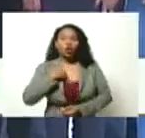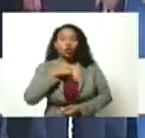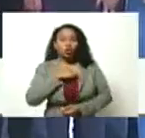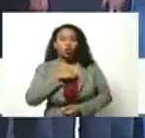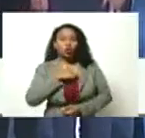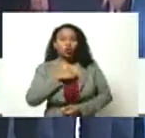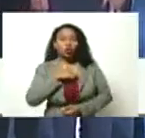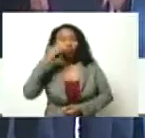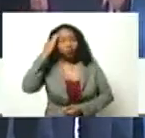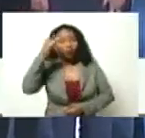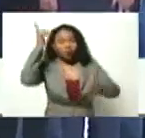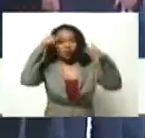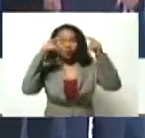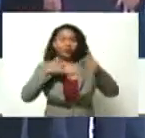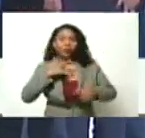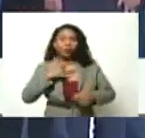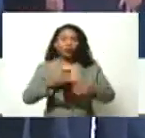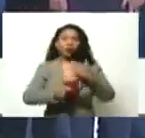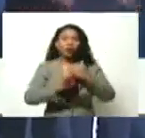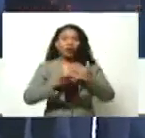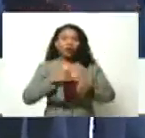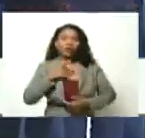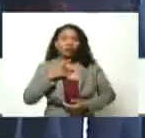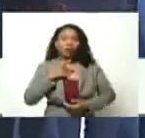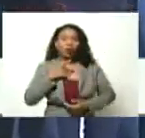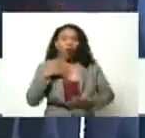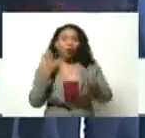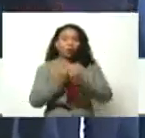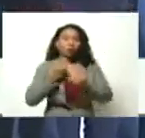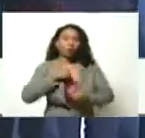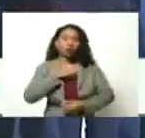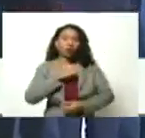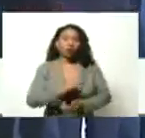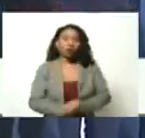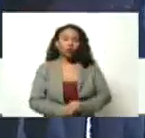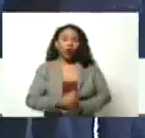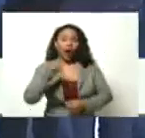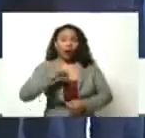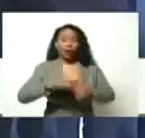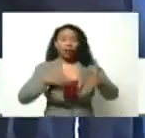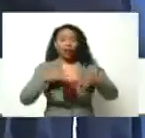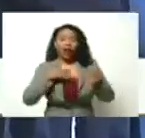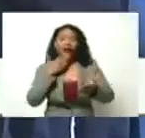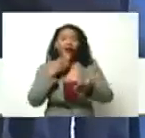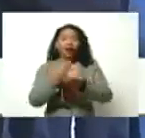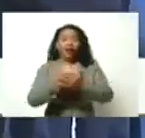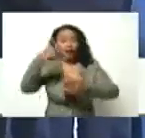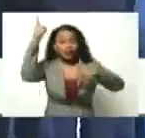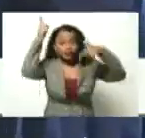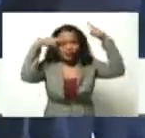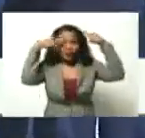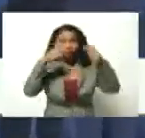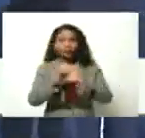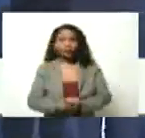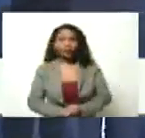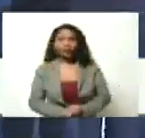comandante Chávez sentimos que estás aquí con nosotros este acto es gracias a Chávez